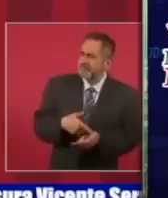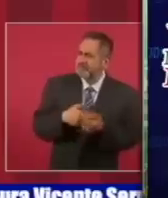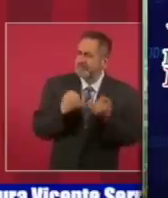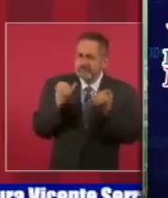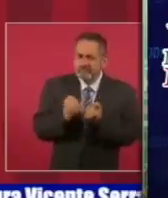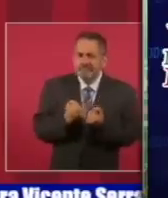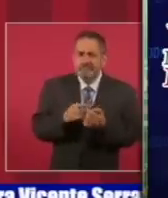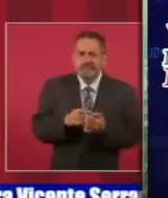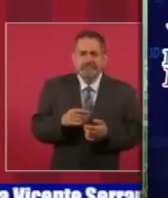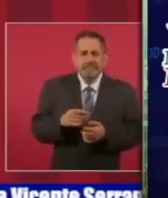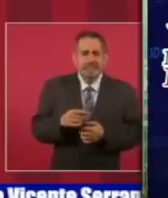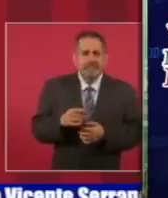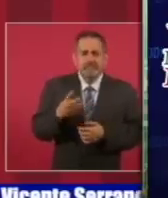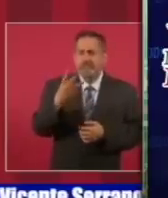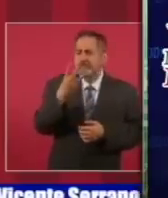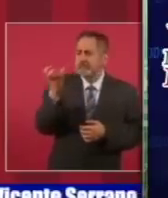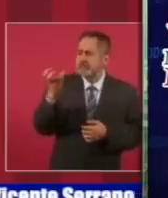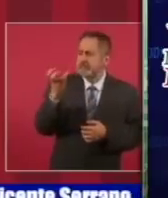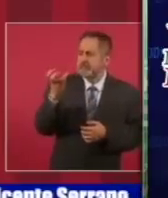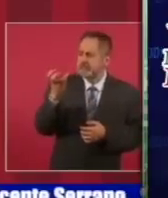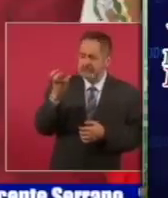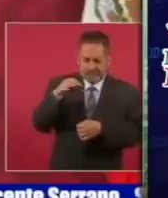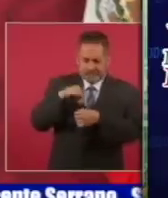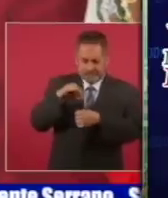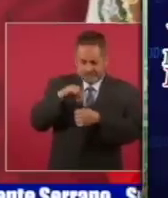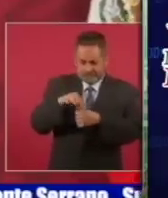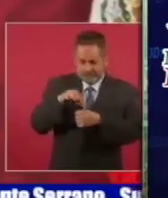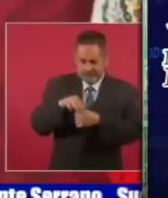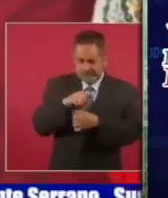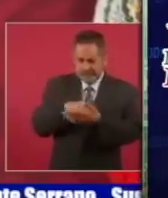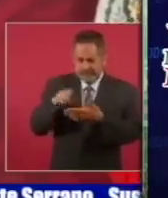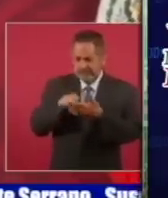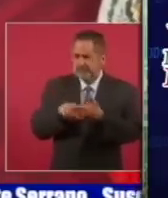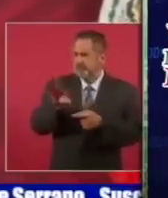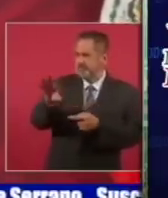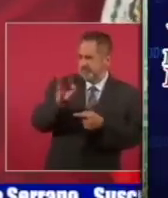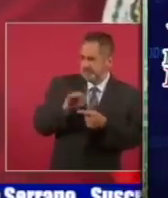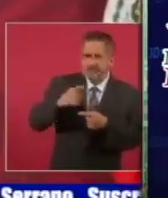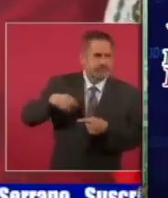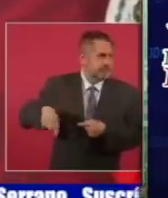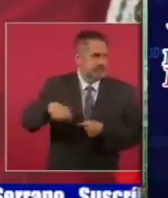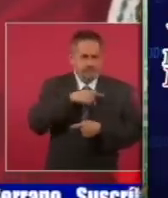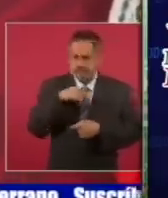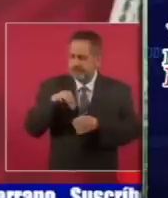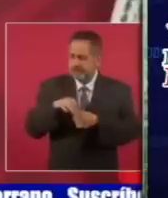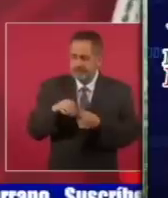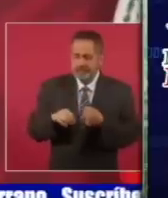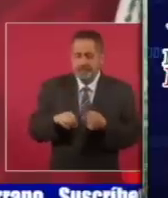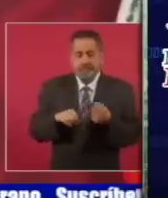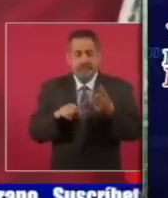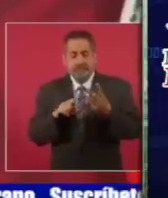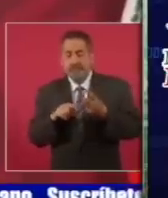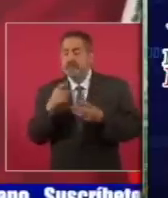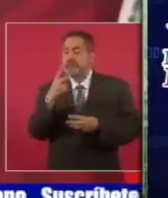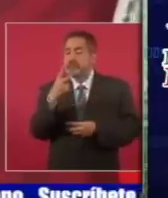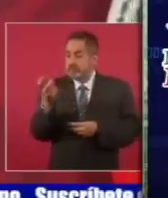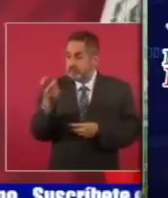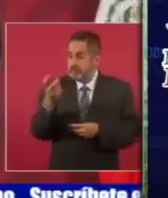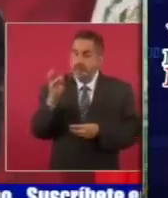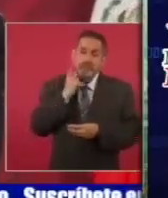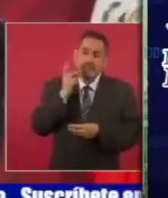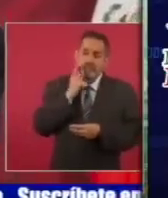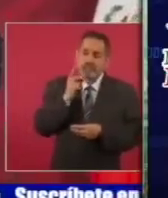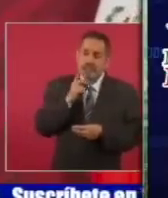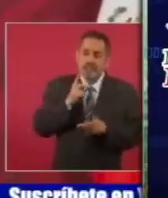que solo 300 sean electos por nosotros, por los ciudadanos, y que 200